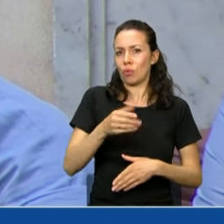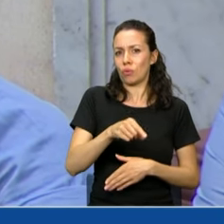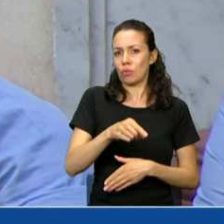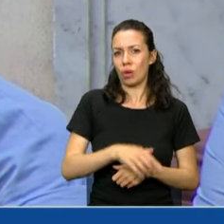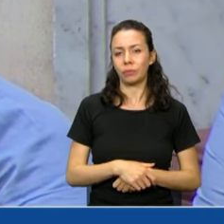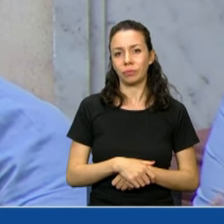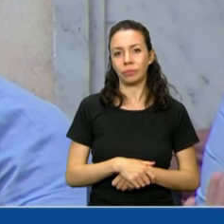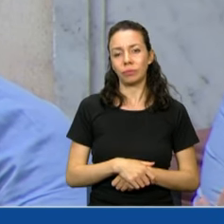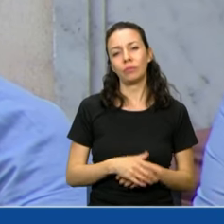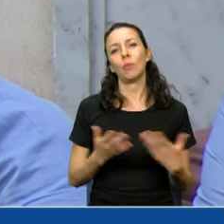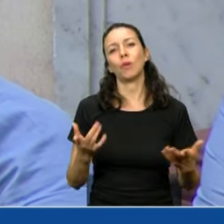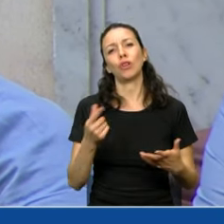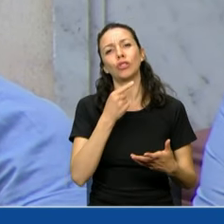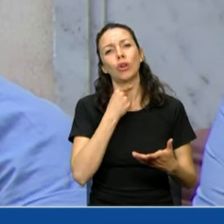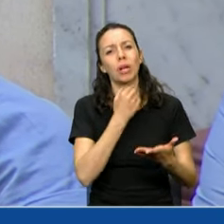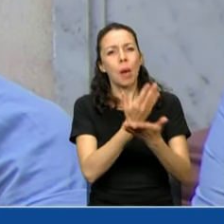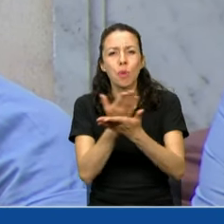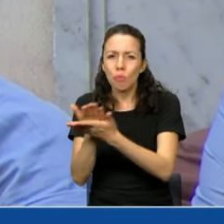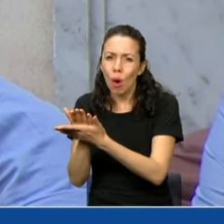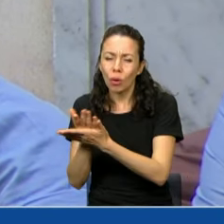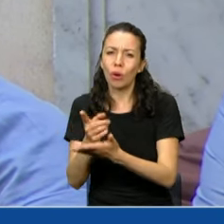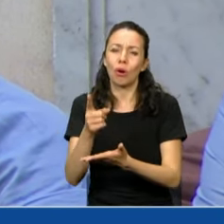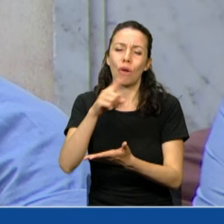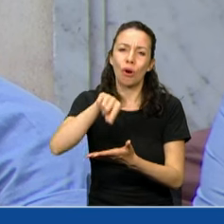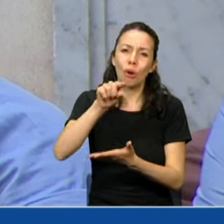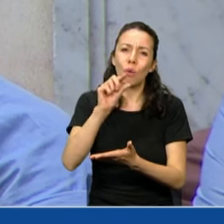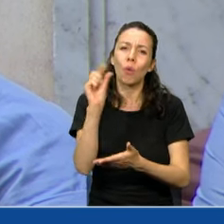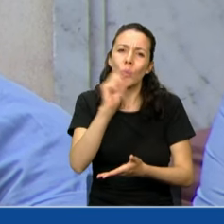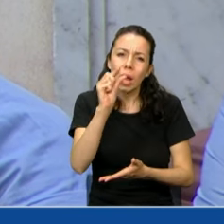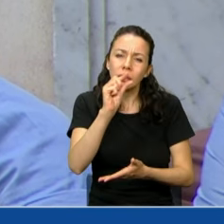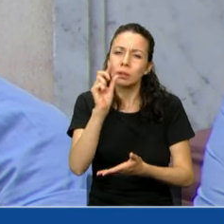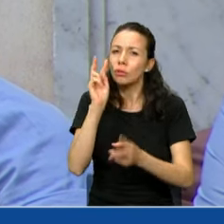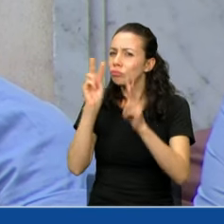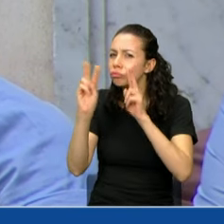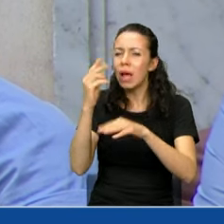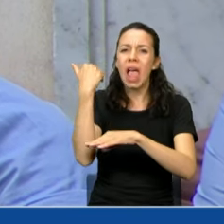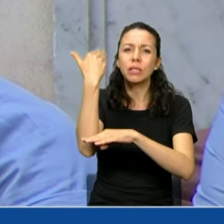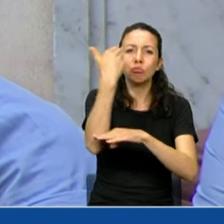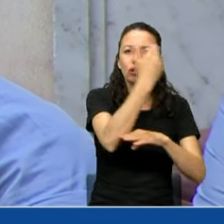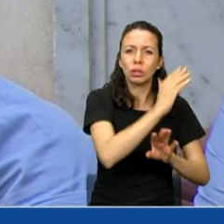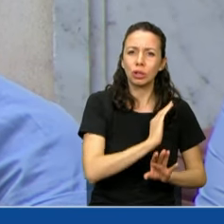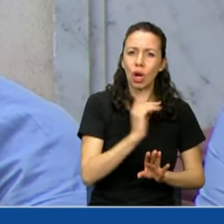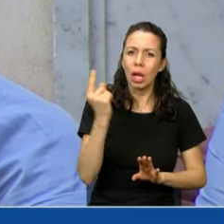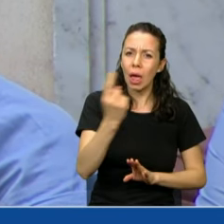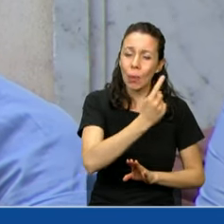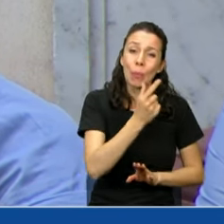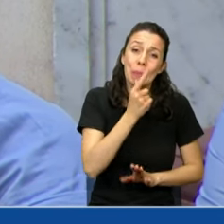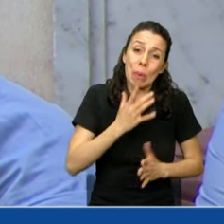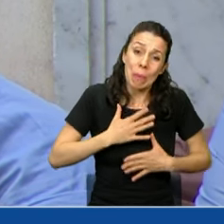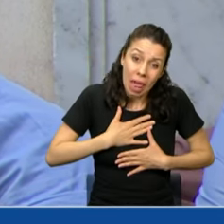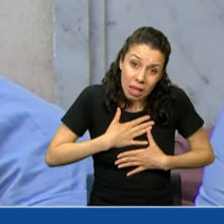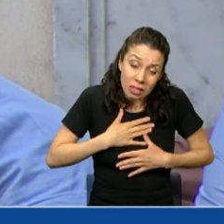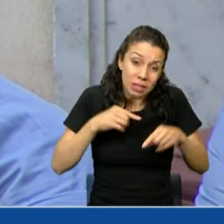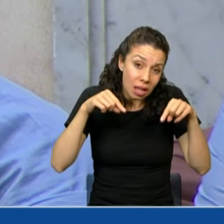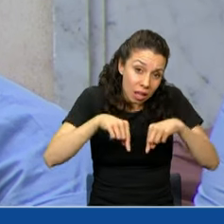invito a que escuchen durante un ratito a los expositores porque parce que este pue